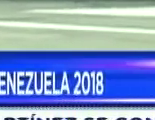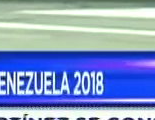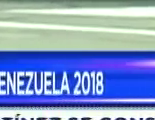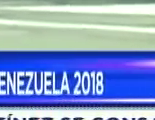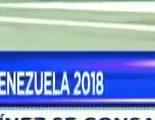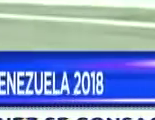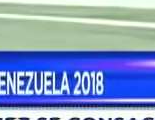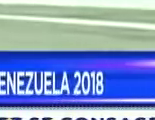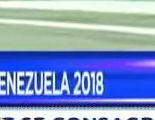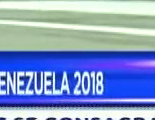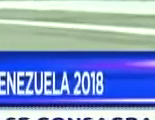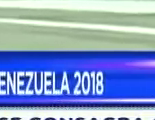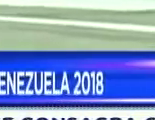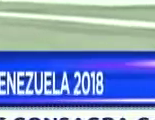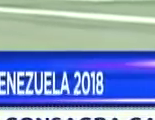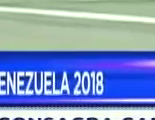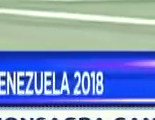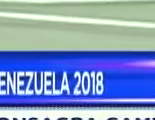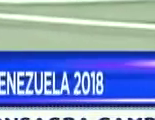Revolución Bolivariana.